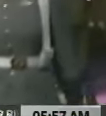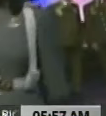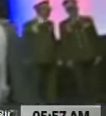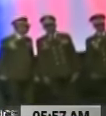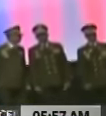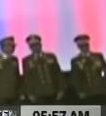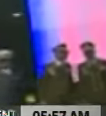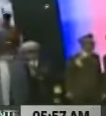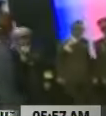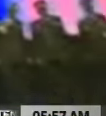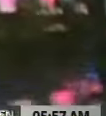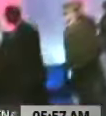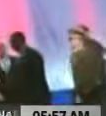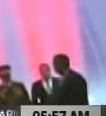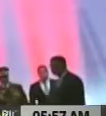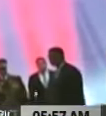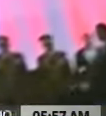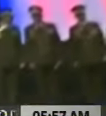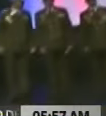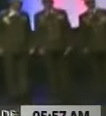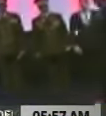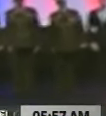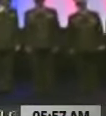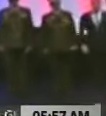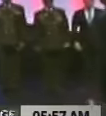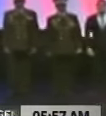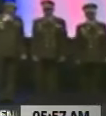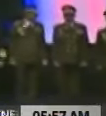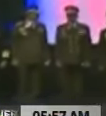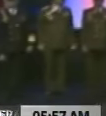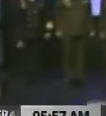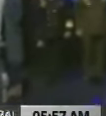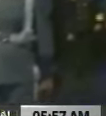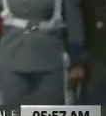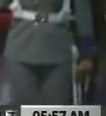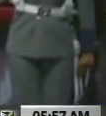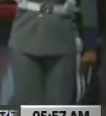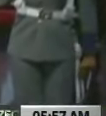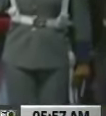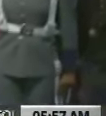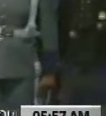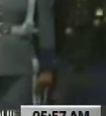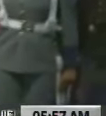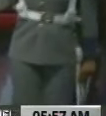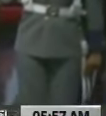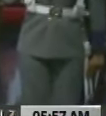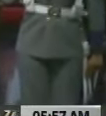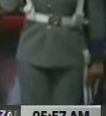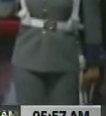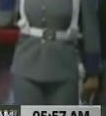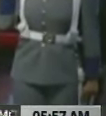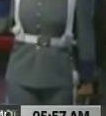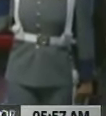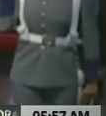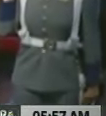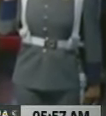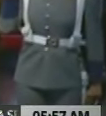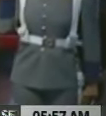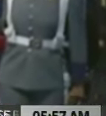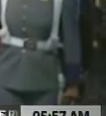gran bicentenario. Hay que recordar que allí están los restos inmortales del gigante Ezequiel Zamora, y todo el gobierno bolivariano